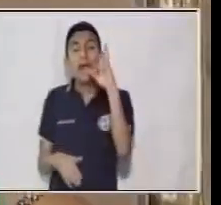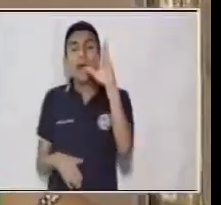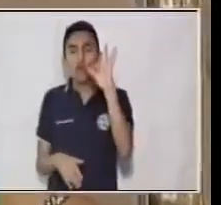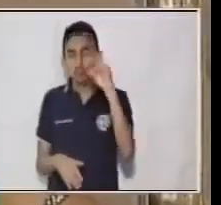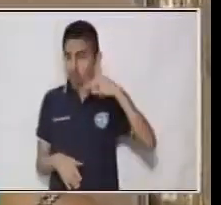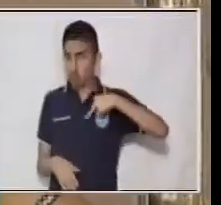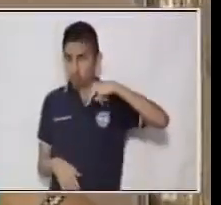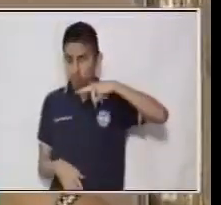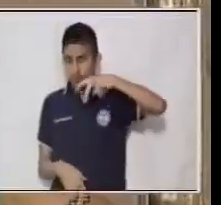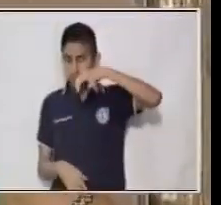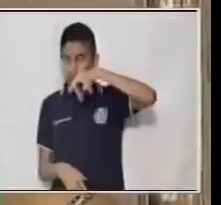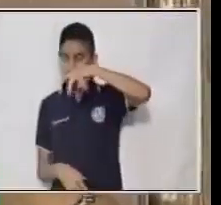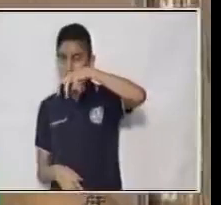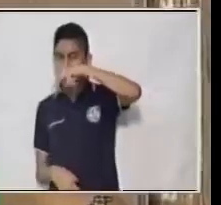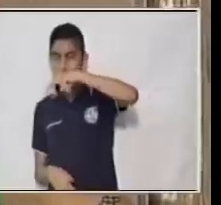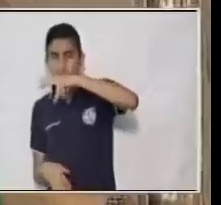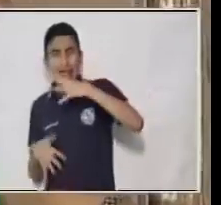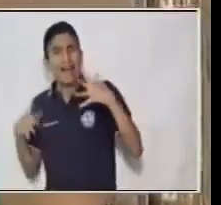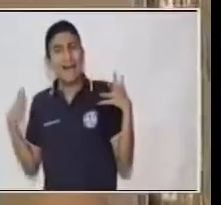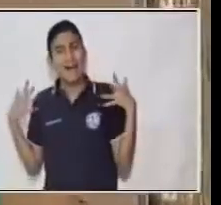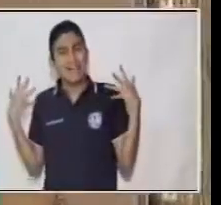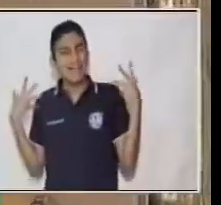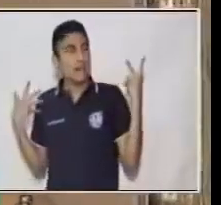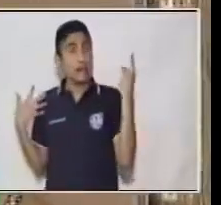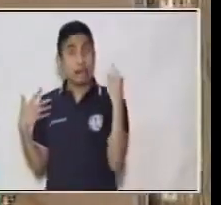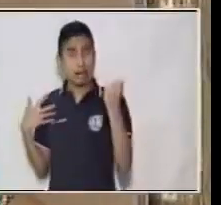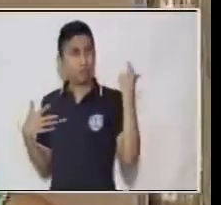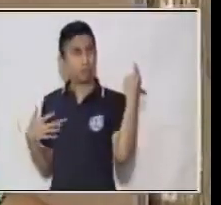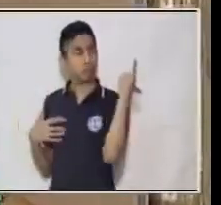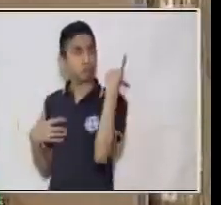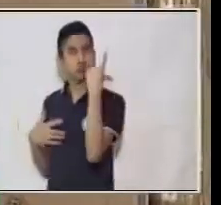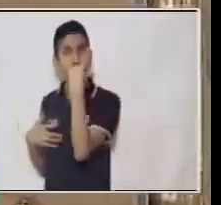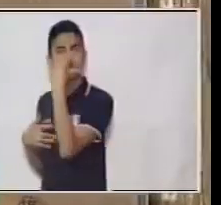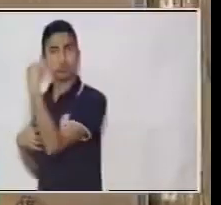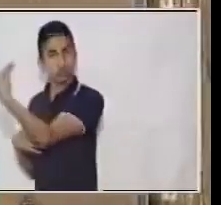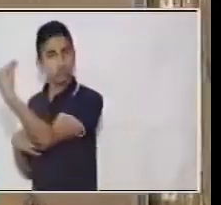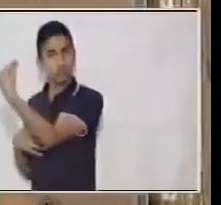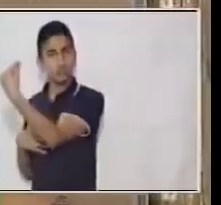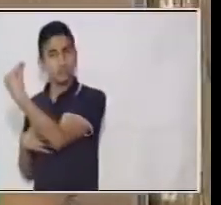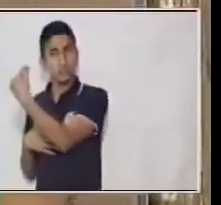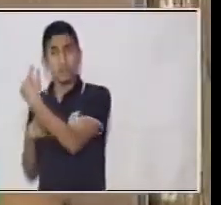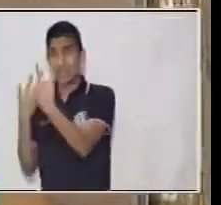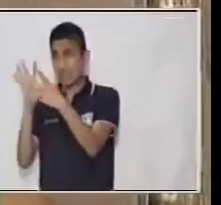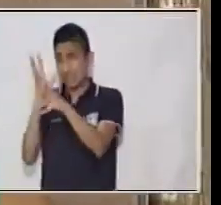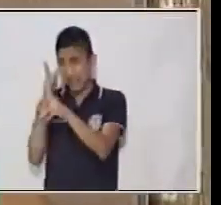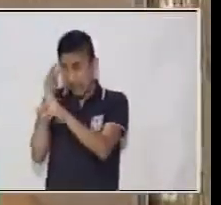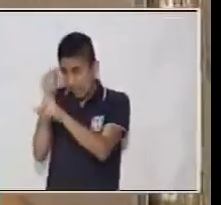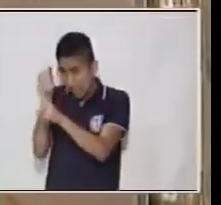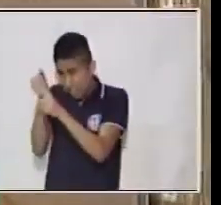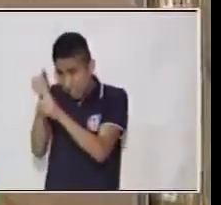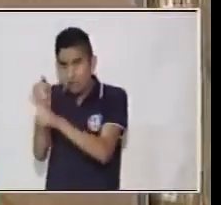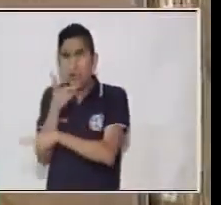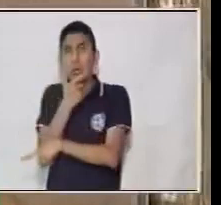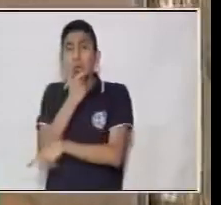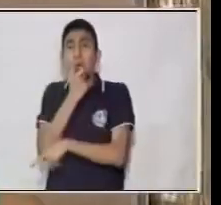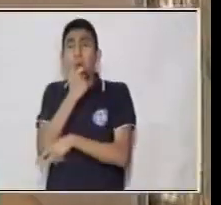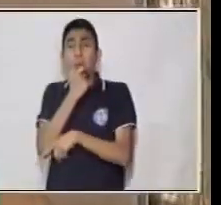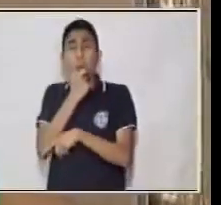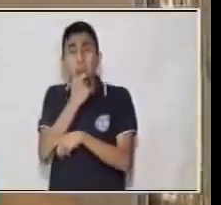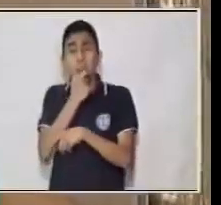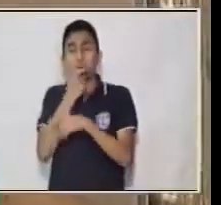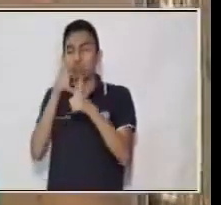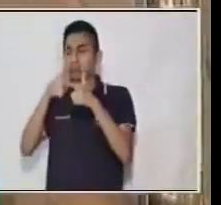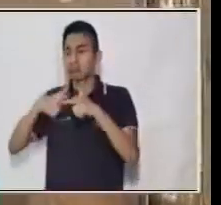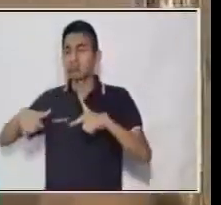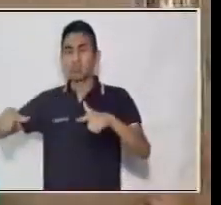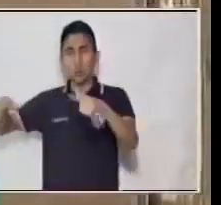voy contento, muy veloz, y doy un fuerte silbido cuando llego